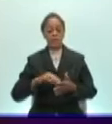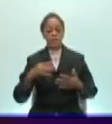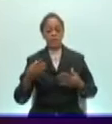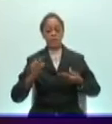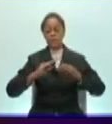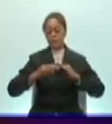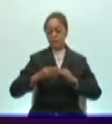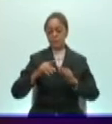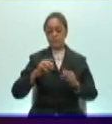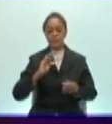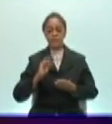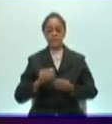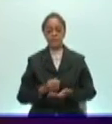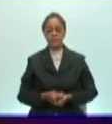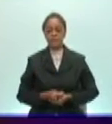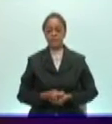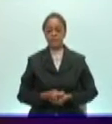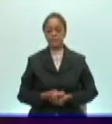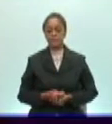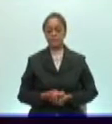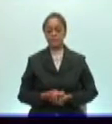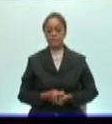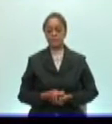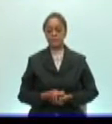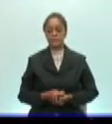discutir ese diagnóstico.